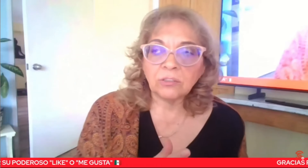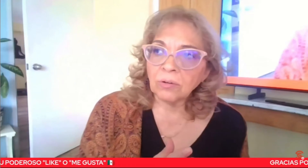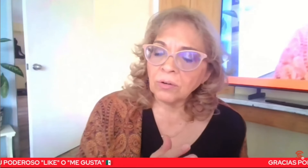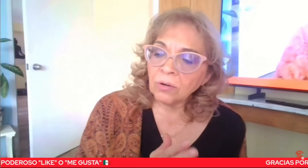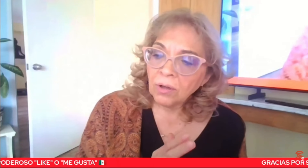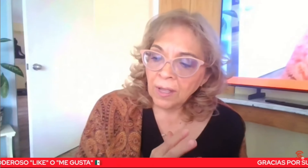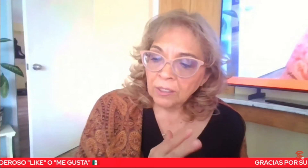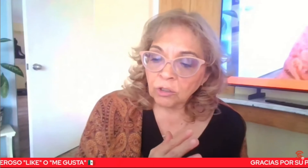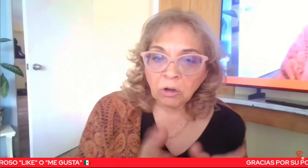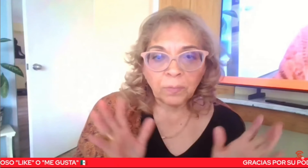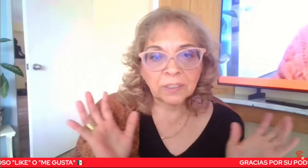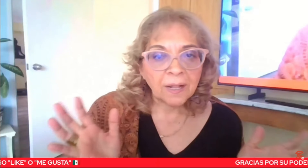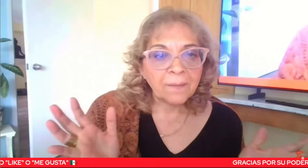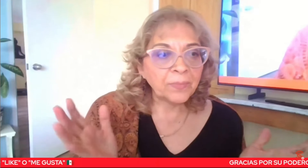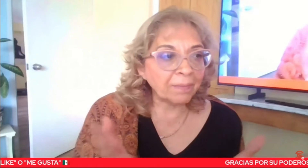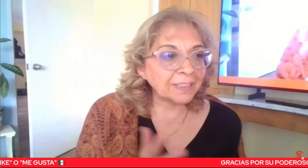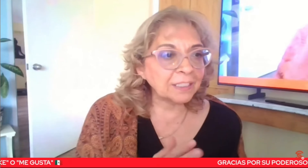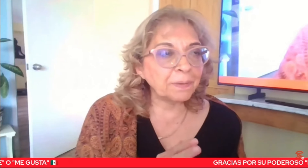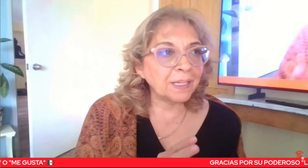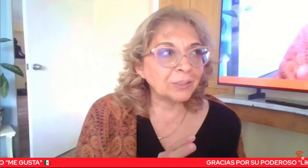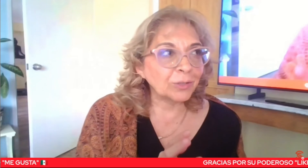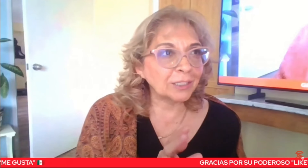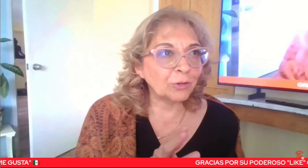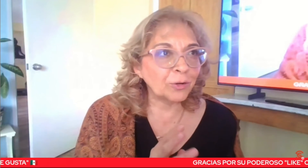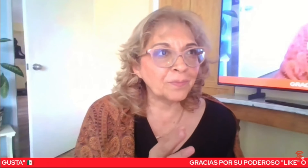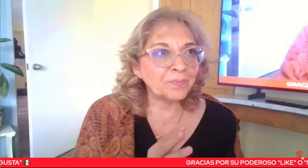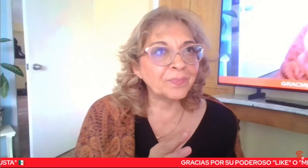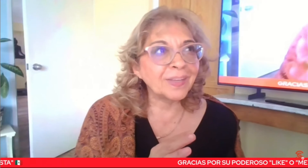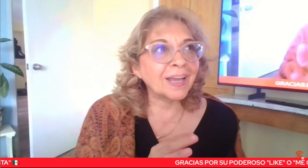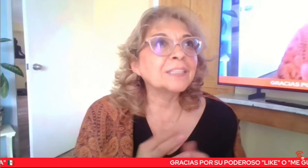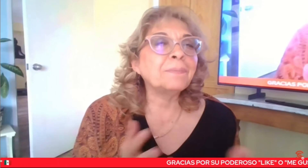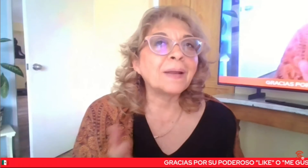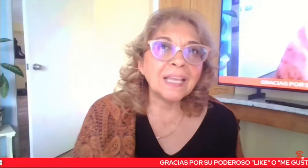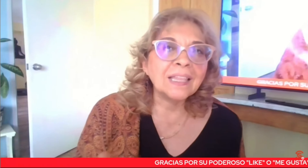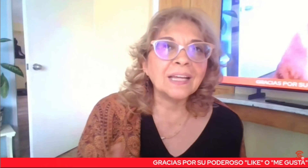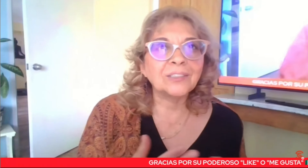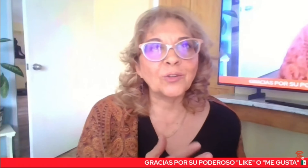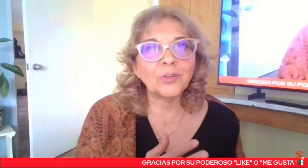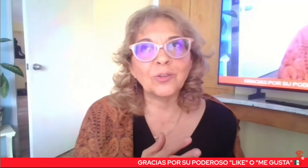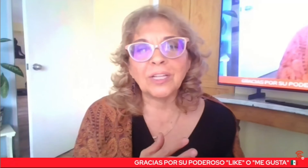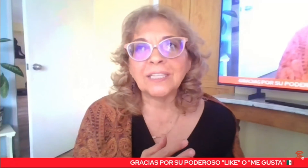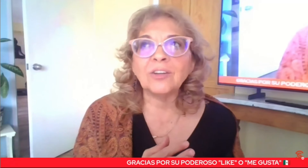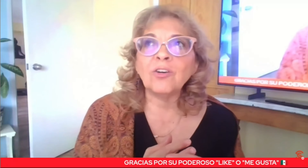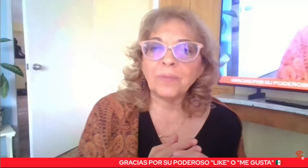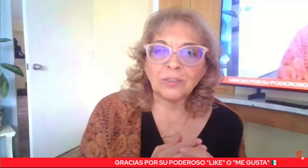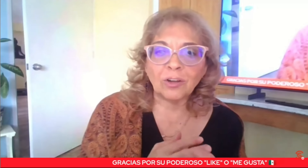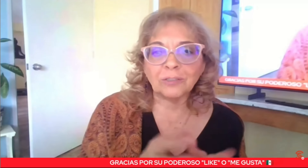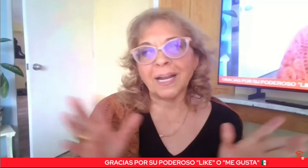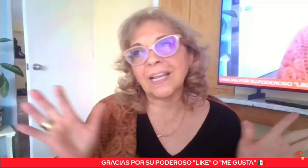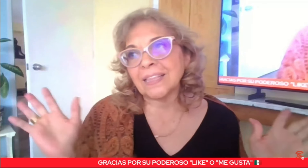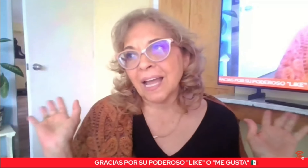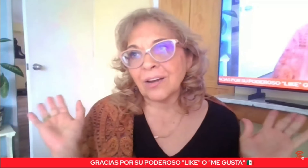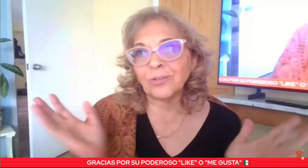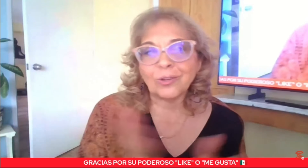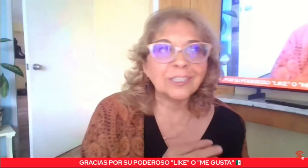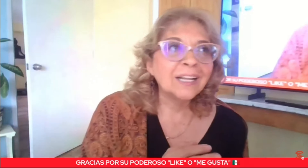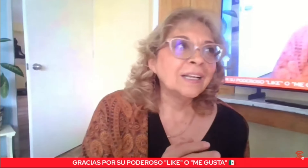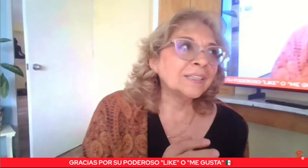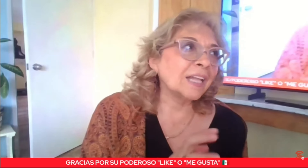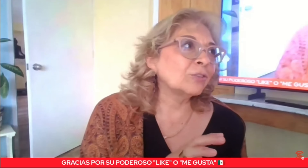eso. Yo pues a veces pienso que son guerras perdidas, ¿no? Toño dice, no, pues no los van a quitar en